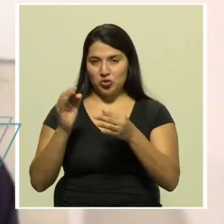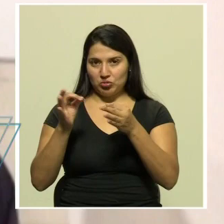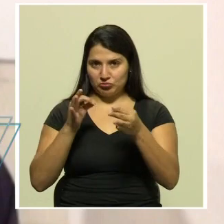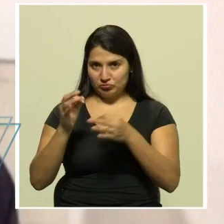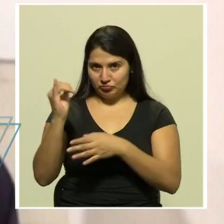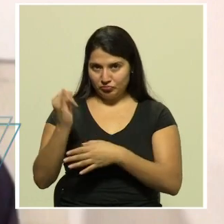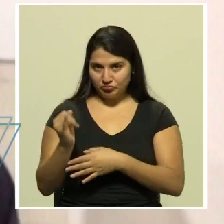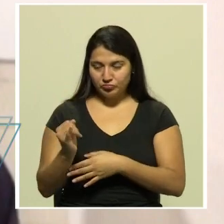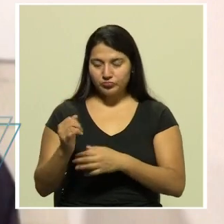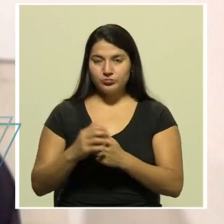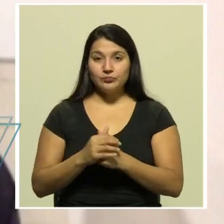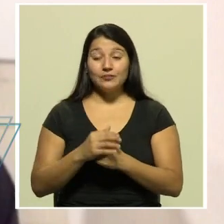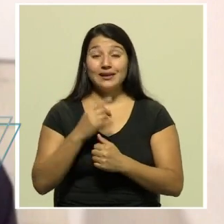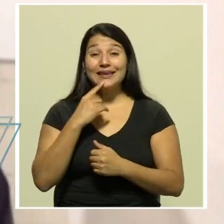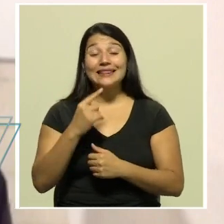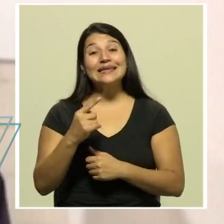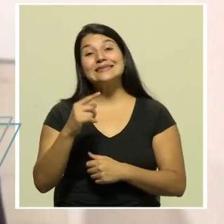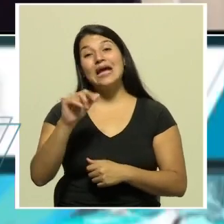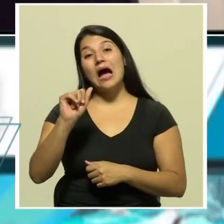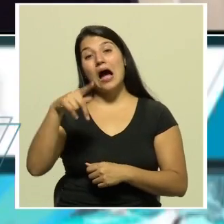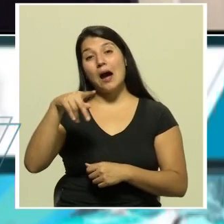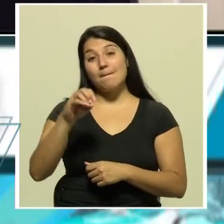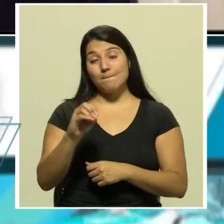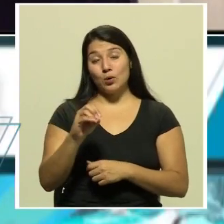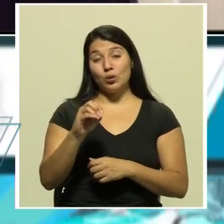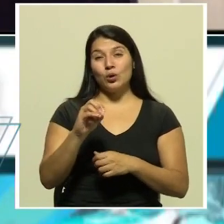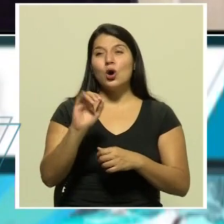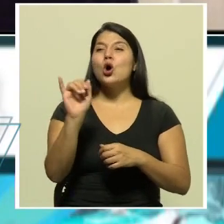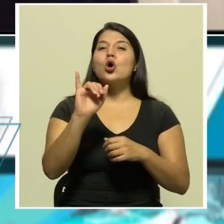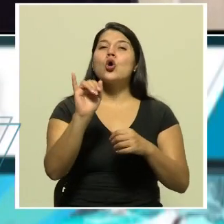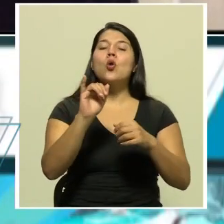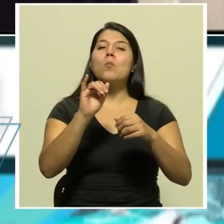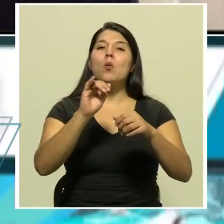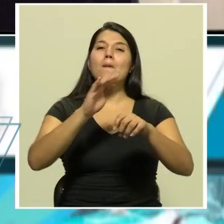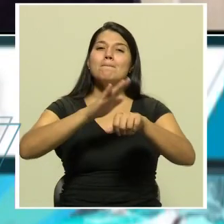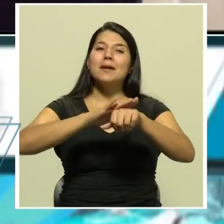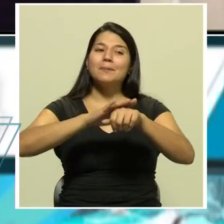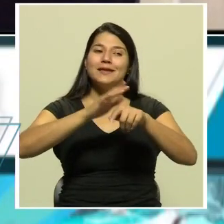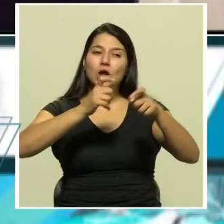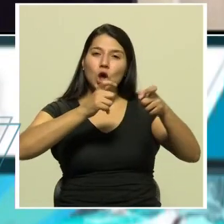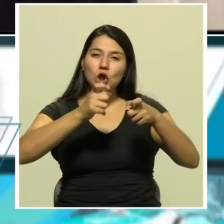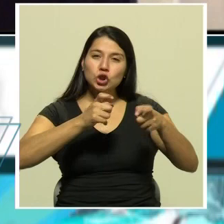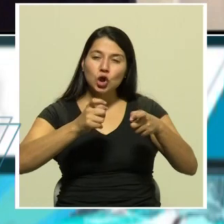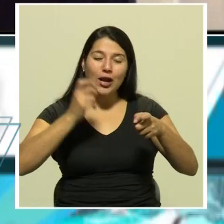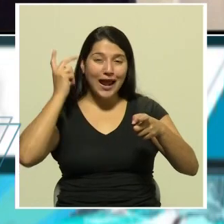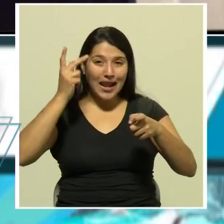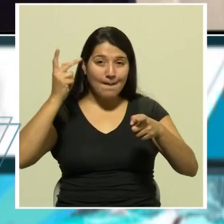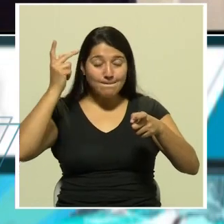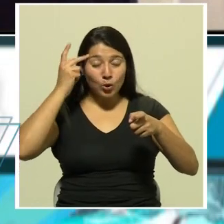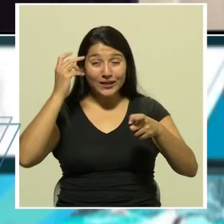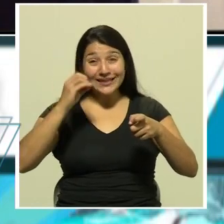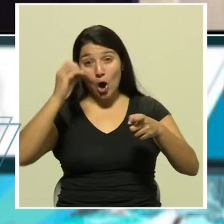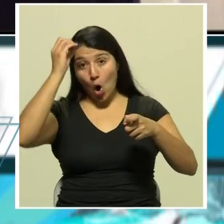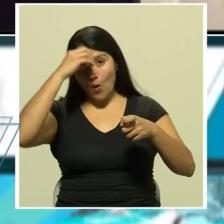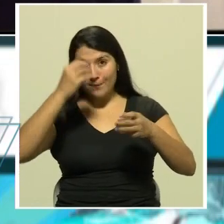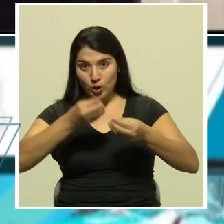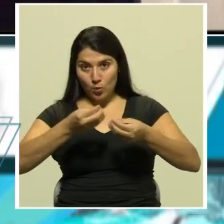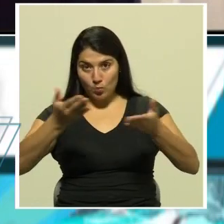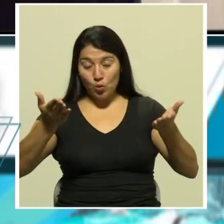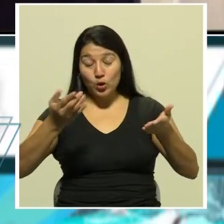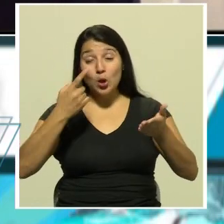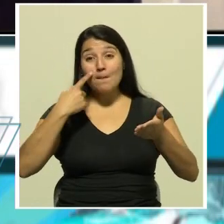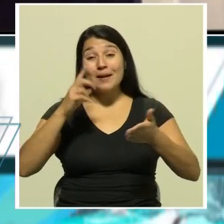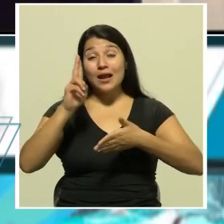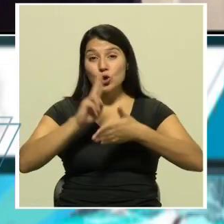con datos del APOC, que es el barómetro de la política o de la opinión pública para América Latina, de la Universidad de